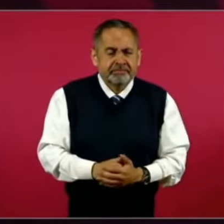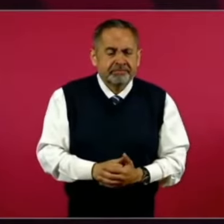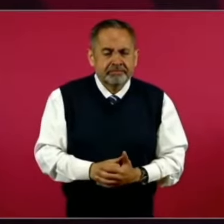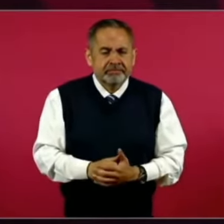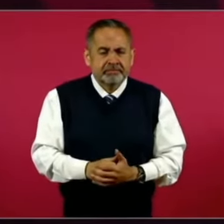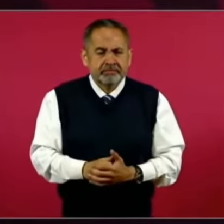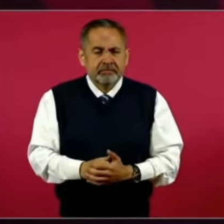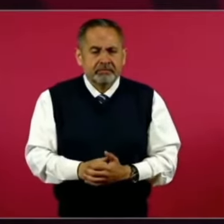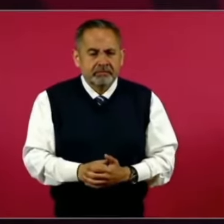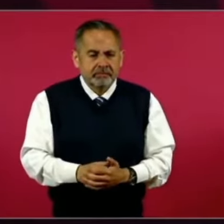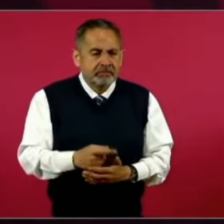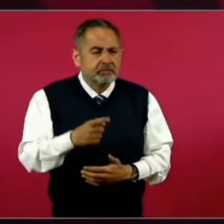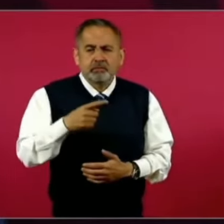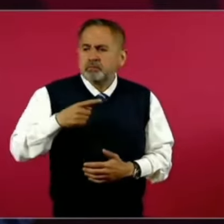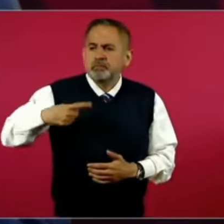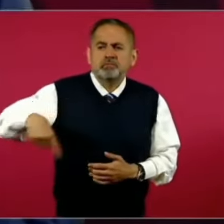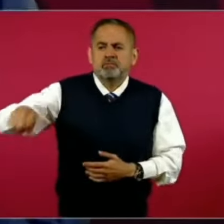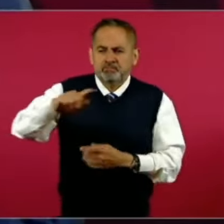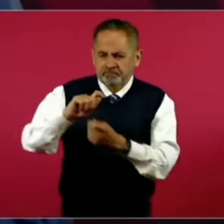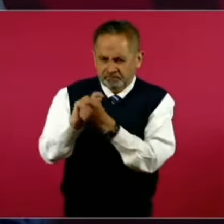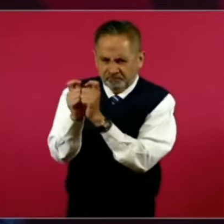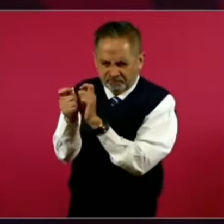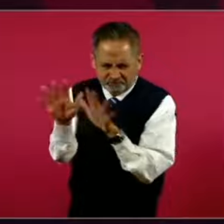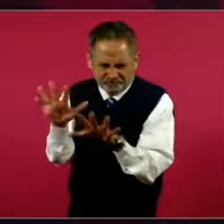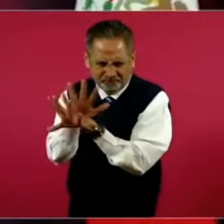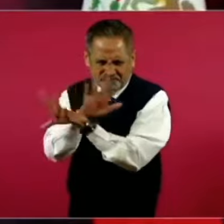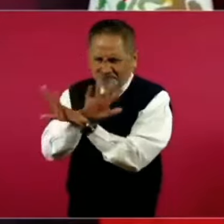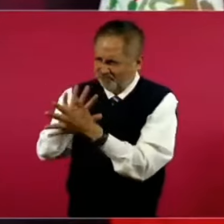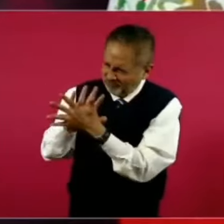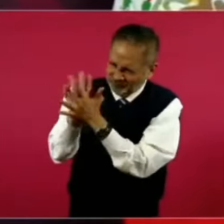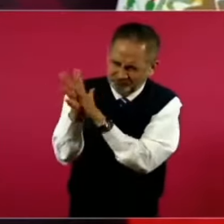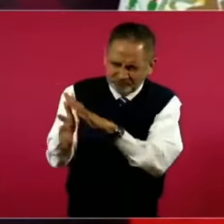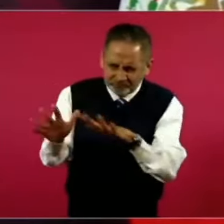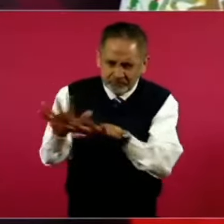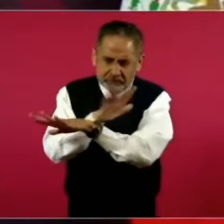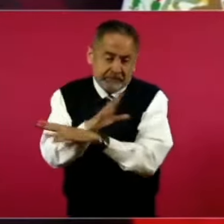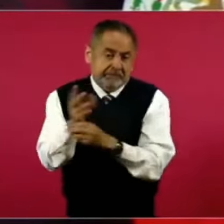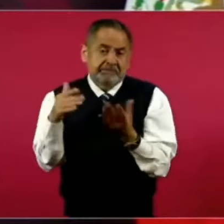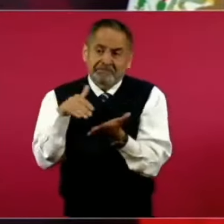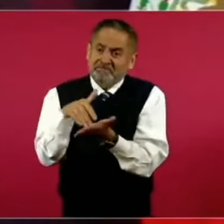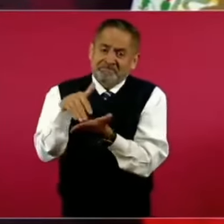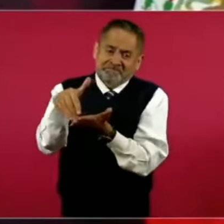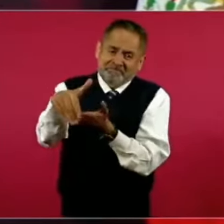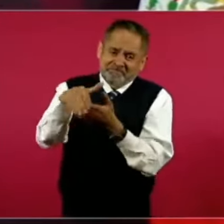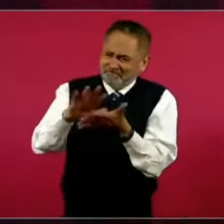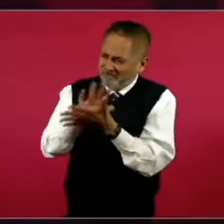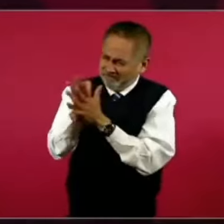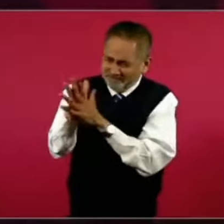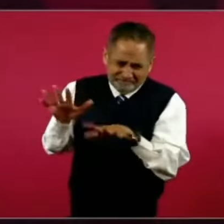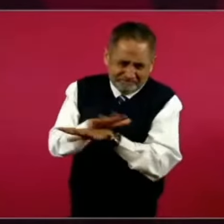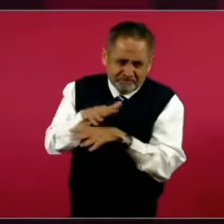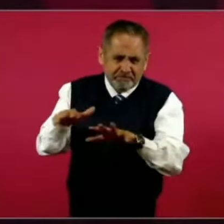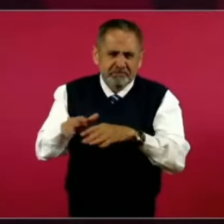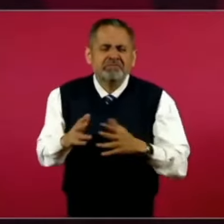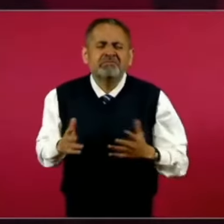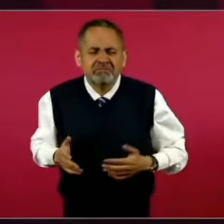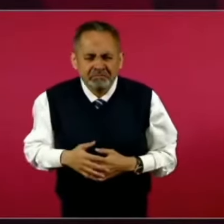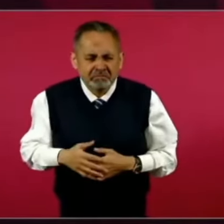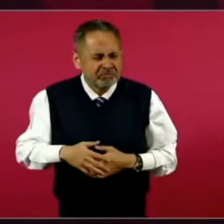están participando en la transformación del país, que somos millones, pues que actuemos